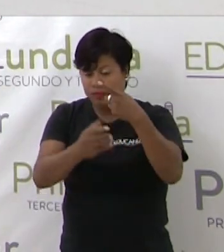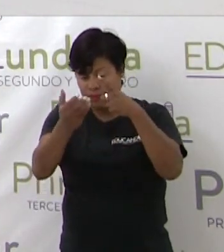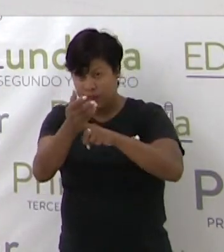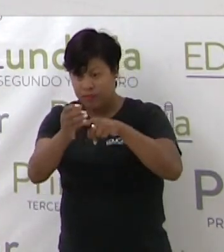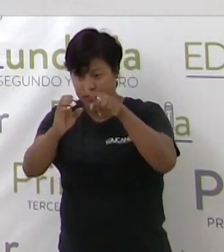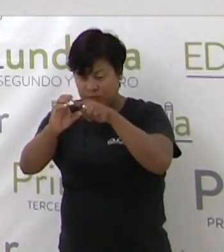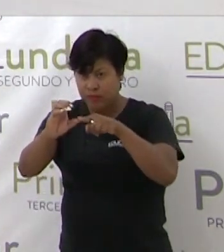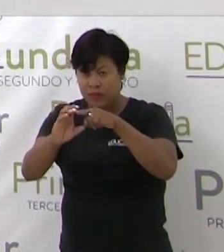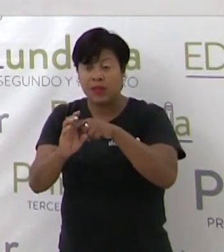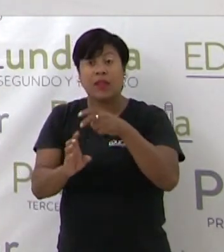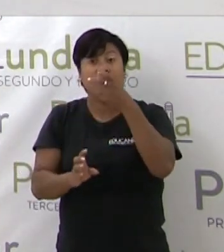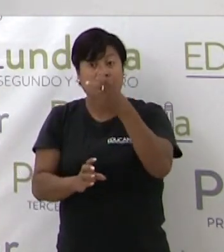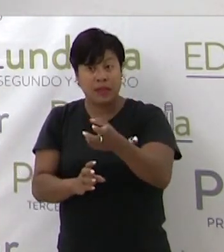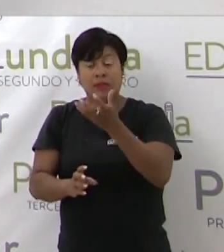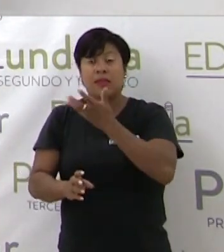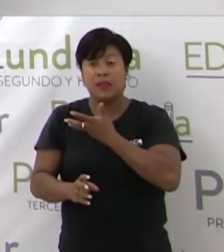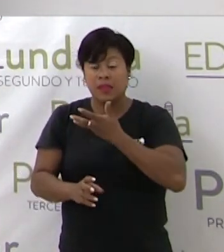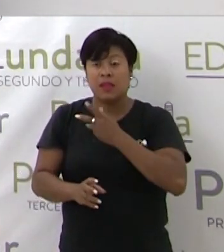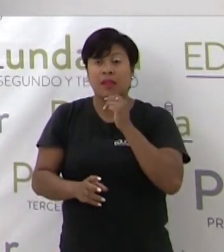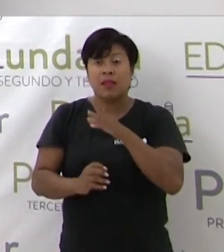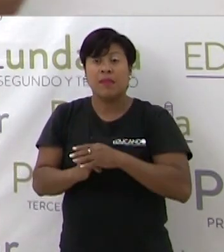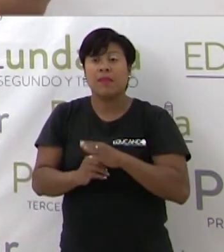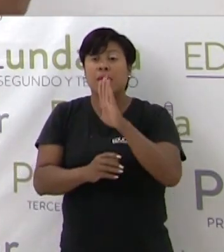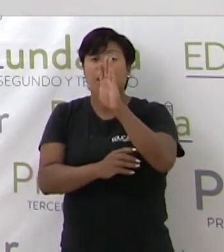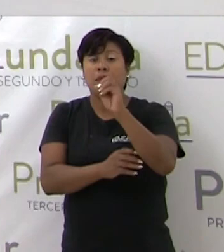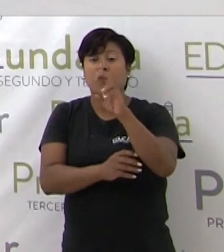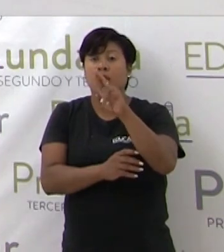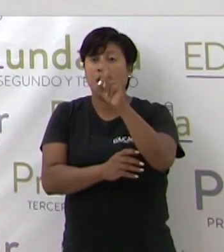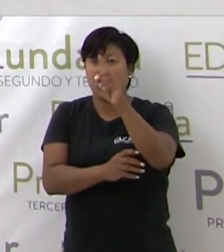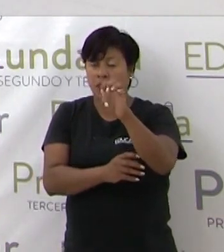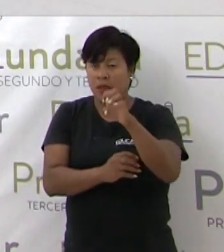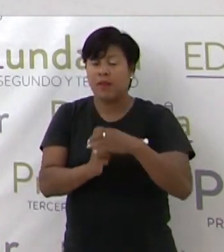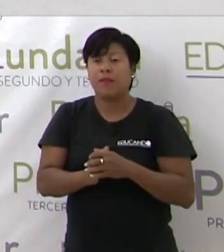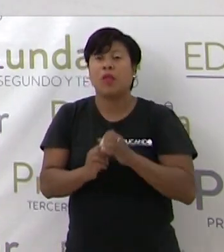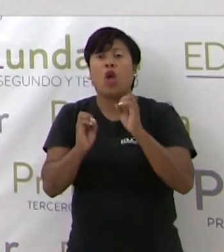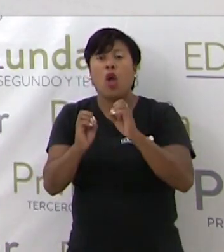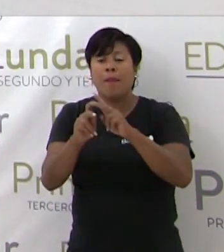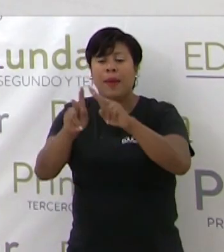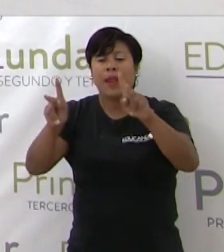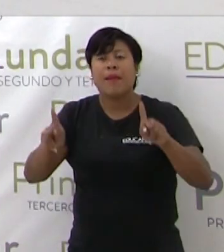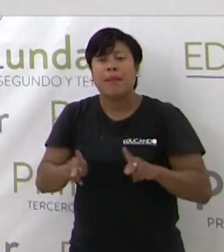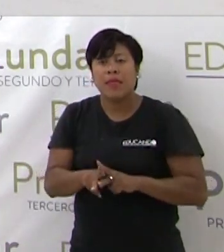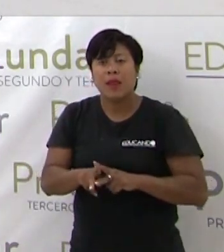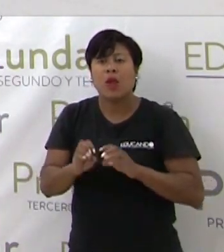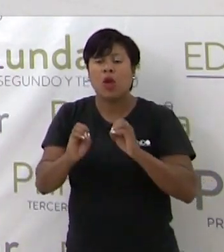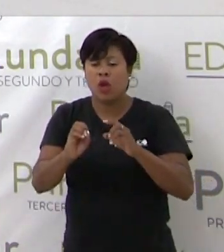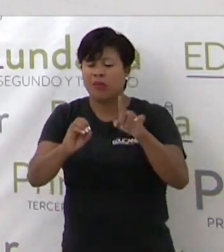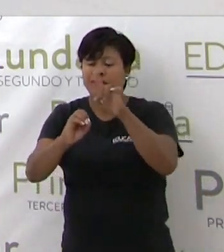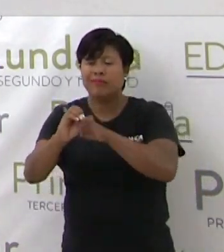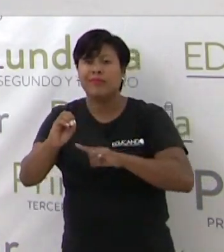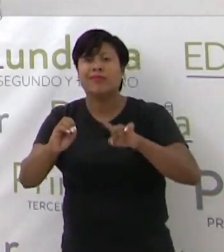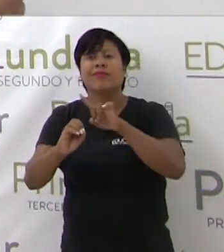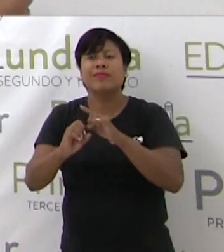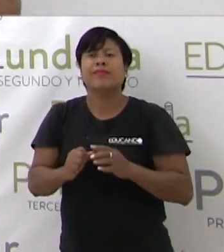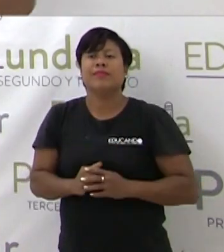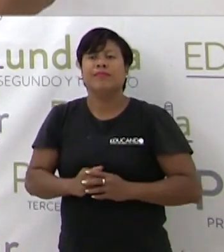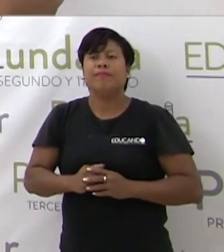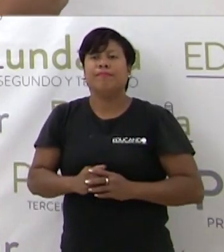Sabemos también que este círculo tiene un borde o tiene un perímetro o tiene una circunferencia